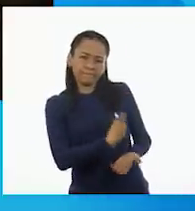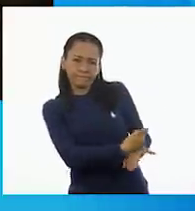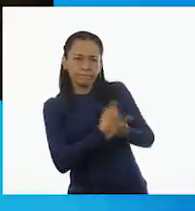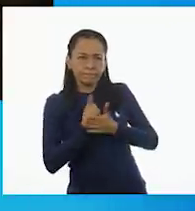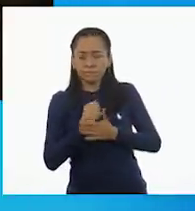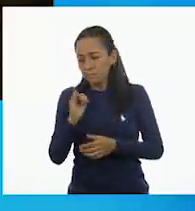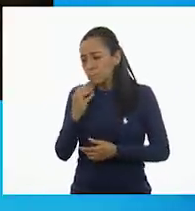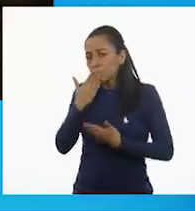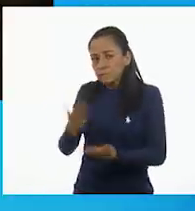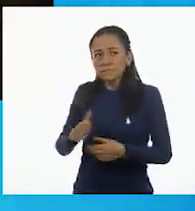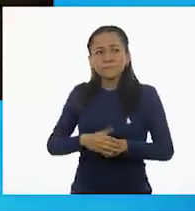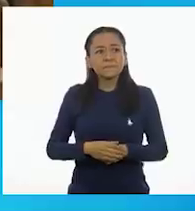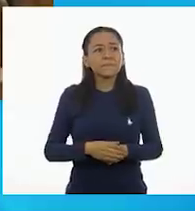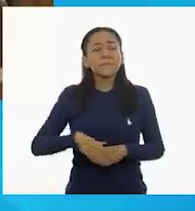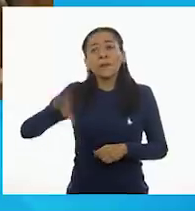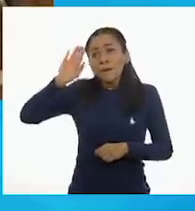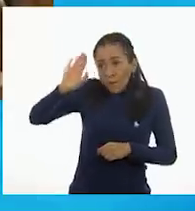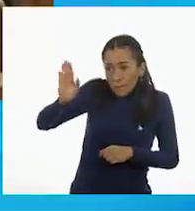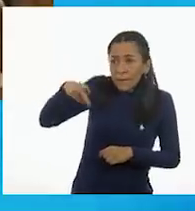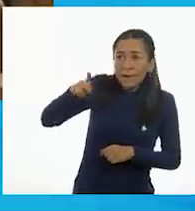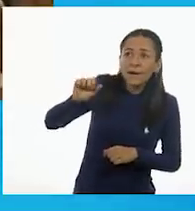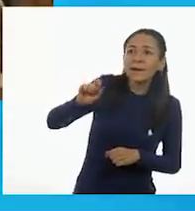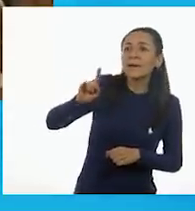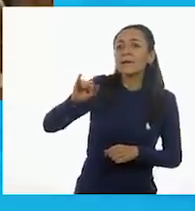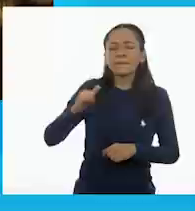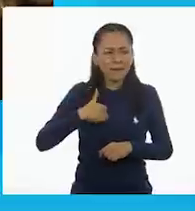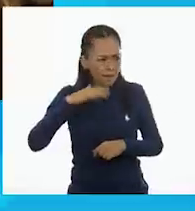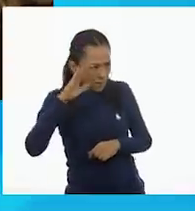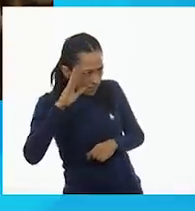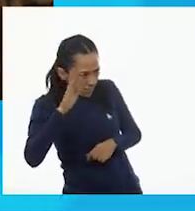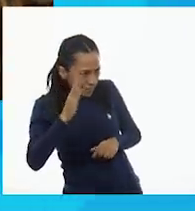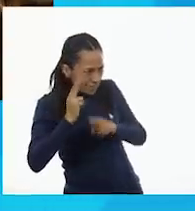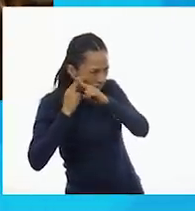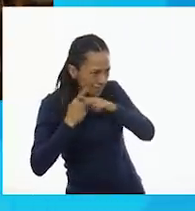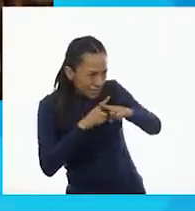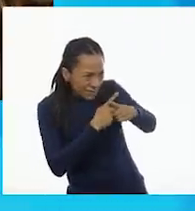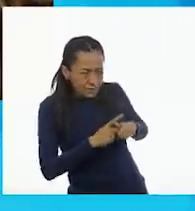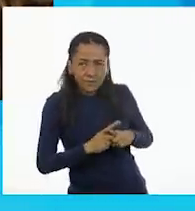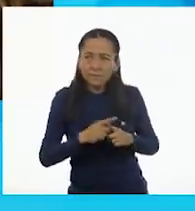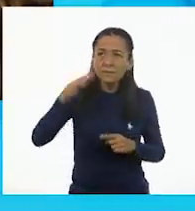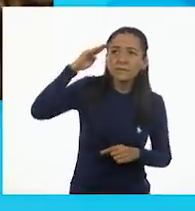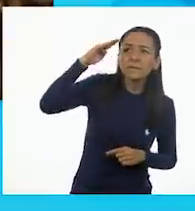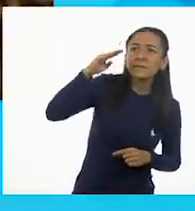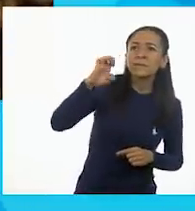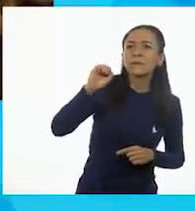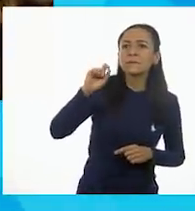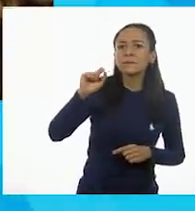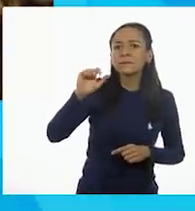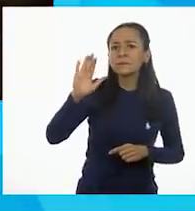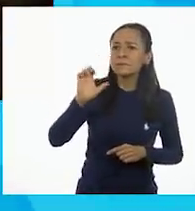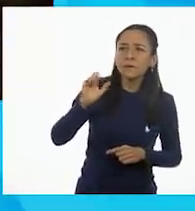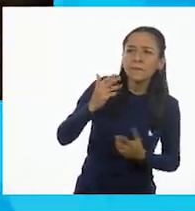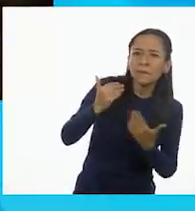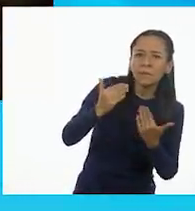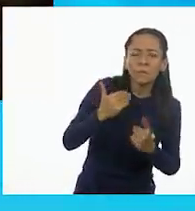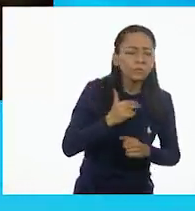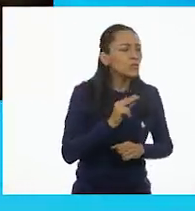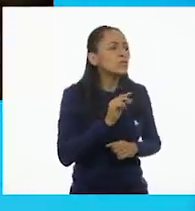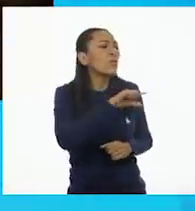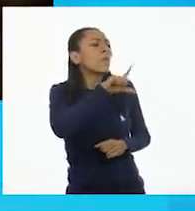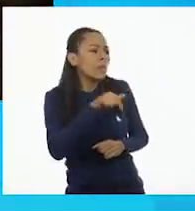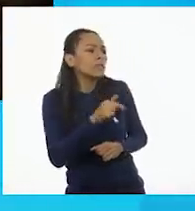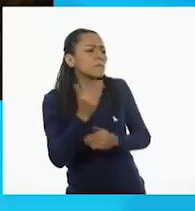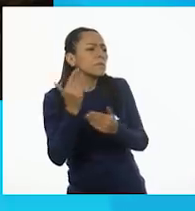Hola, Katia. Hola, Cristina. ¿No está don Esteban? No, no está, pero regresa en un ratito. ¿Quieres algo? No,